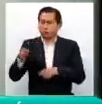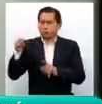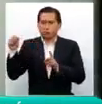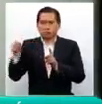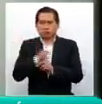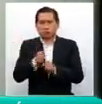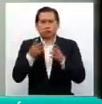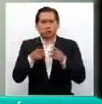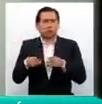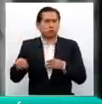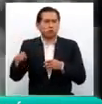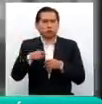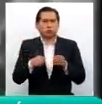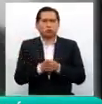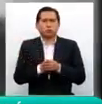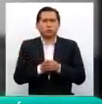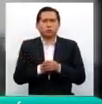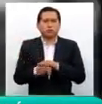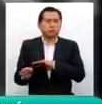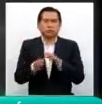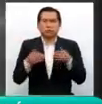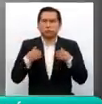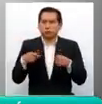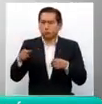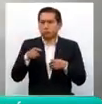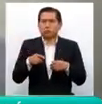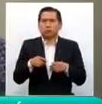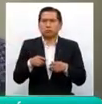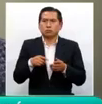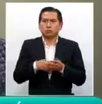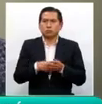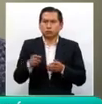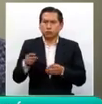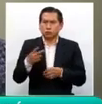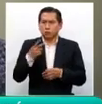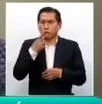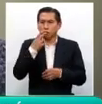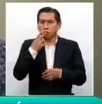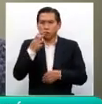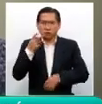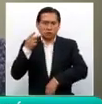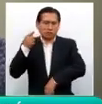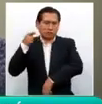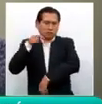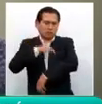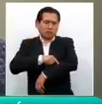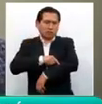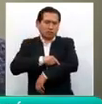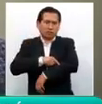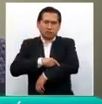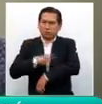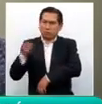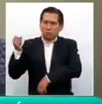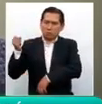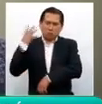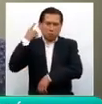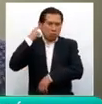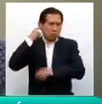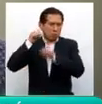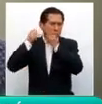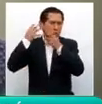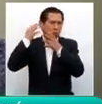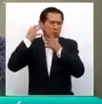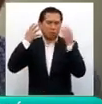a cientos. Se les quemaba cigarrillos en el cuerpo, se les rompieron los tímpanos, bueno, es realmente